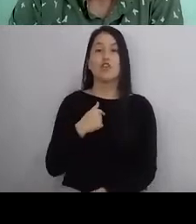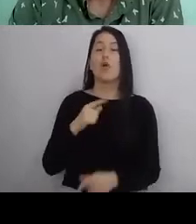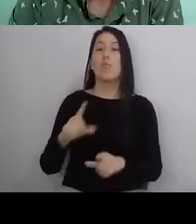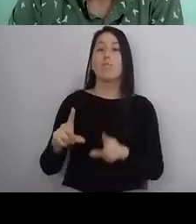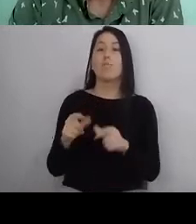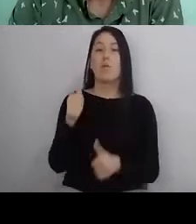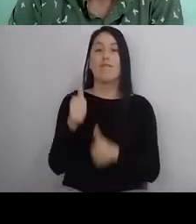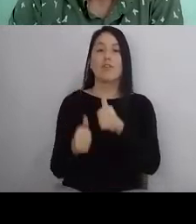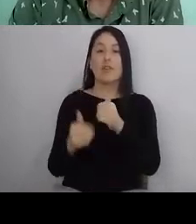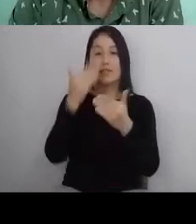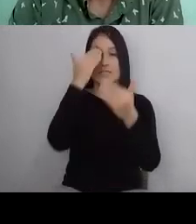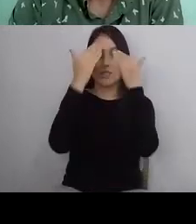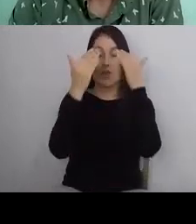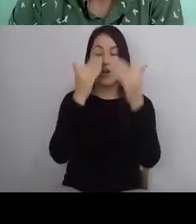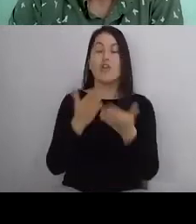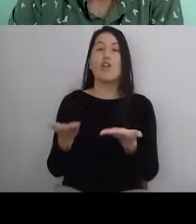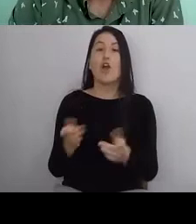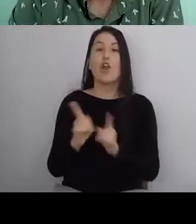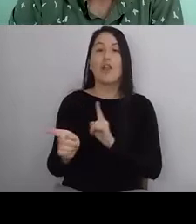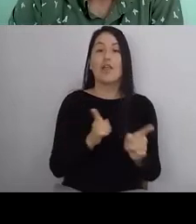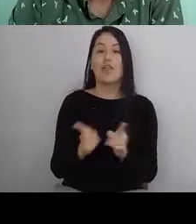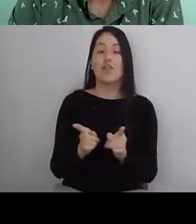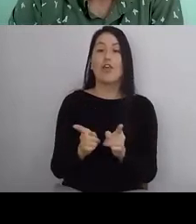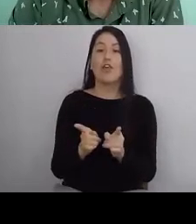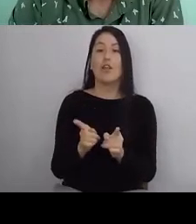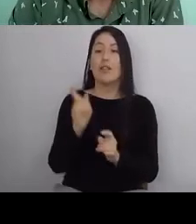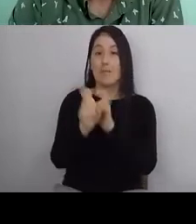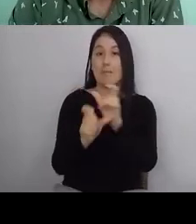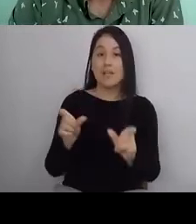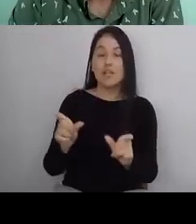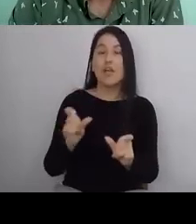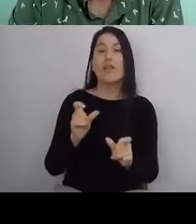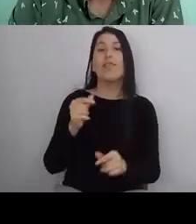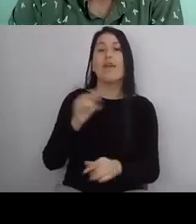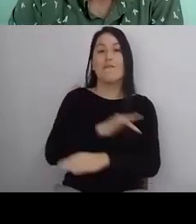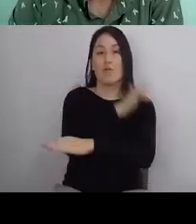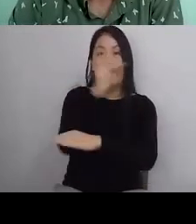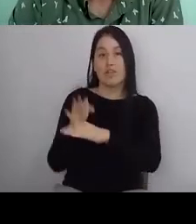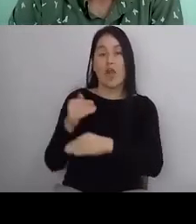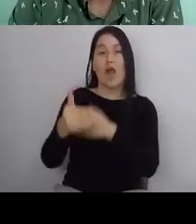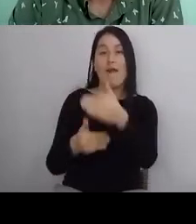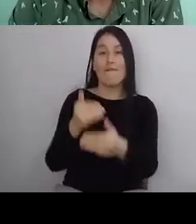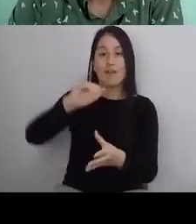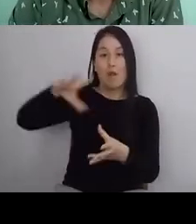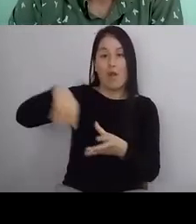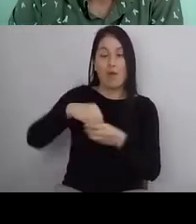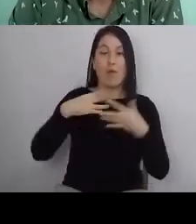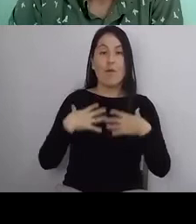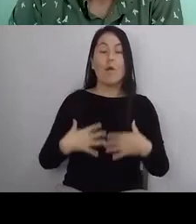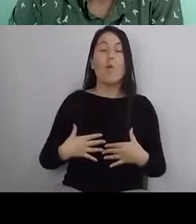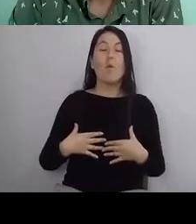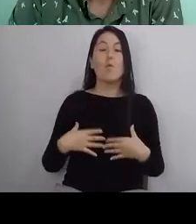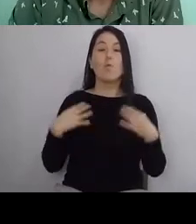coordinador de gestión de personas en Avance Inclusión y el día de hoy he visto un chaleco de cuello